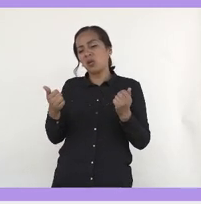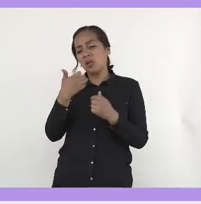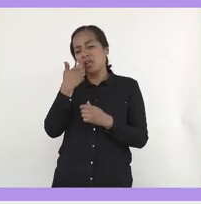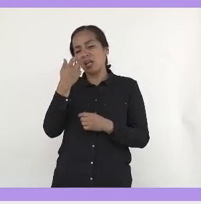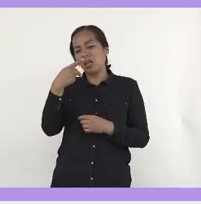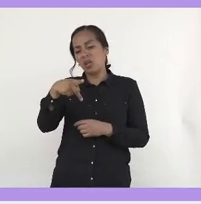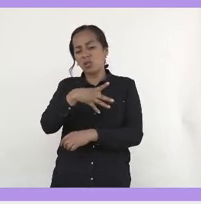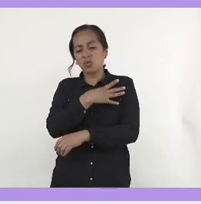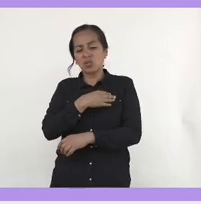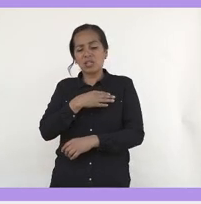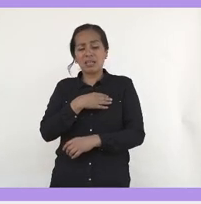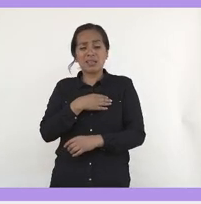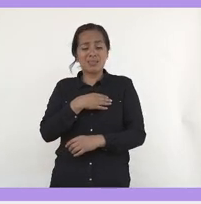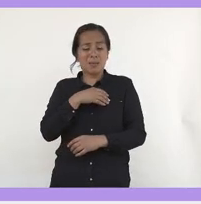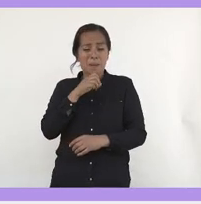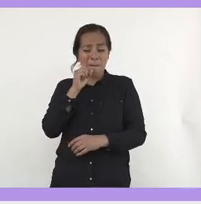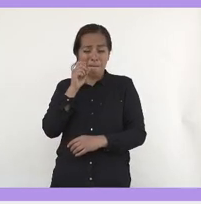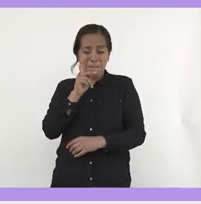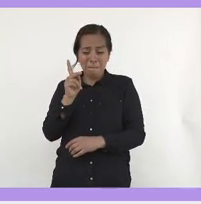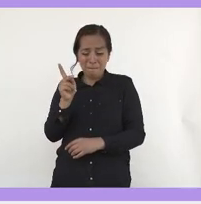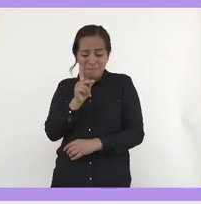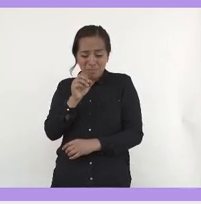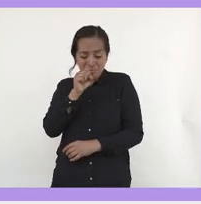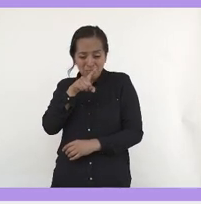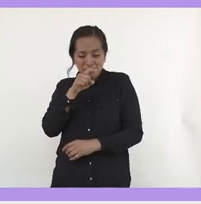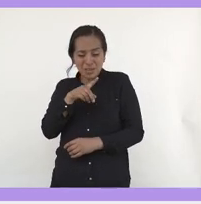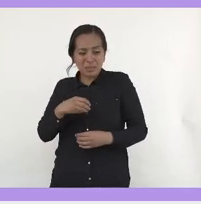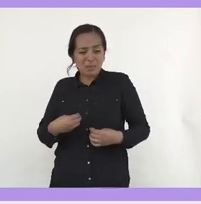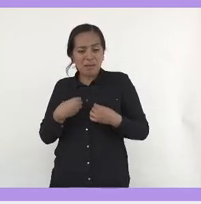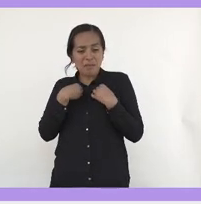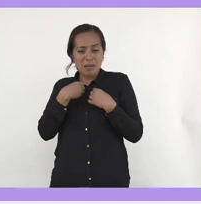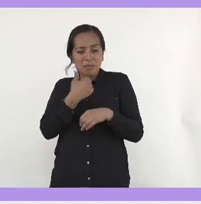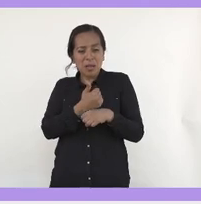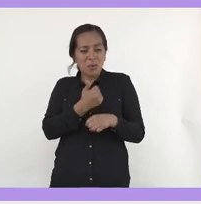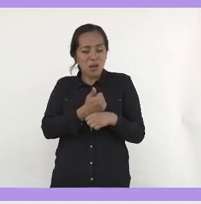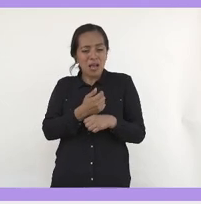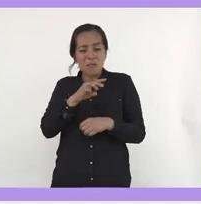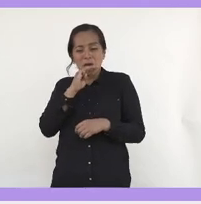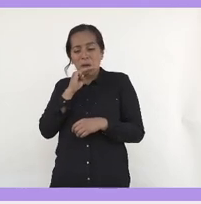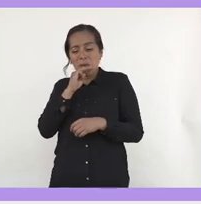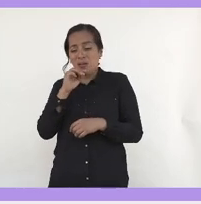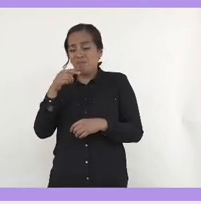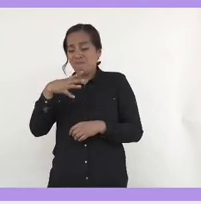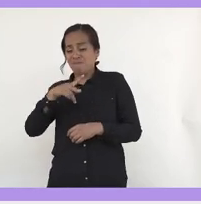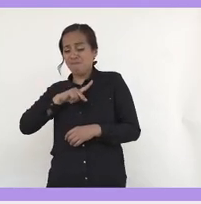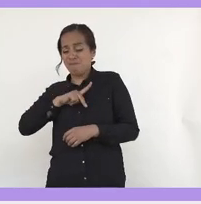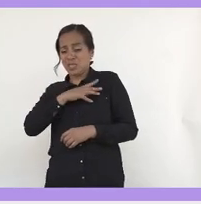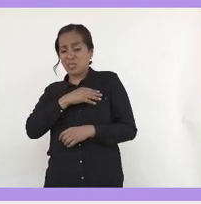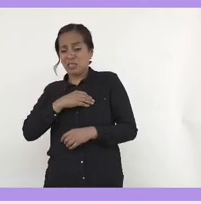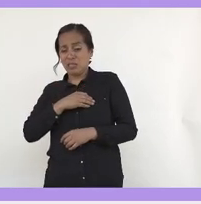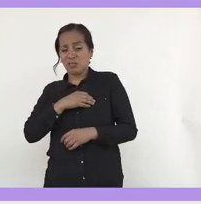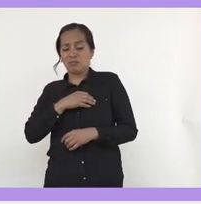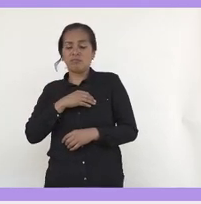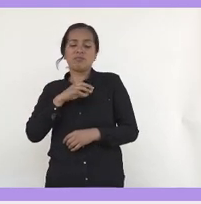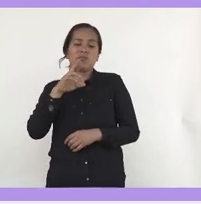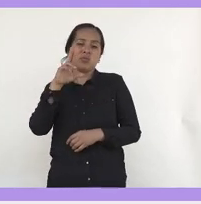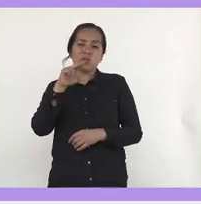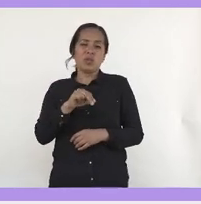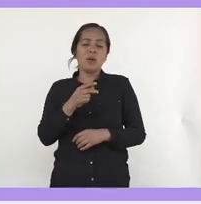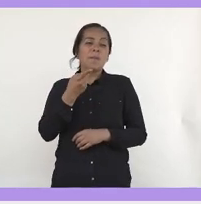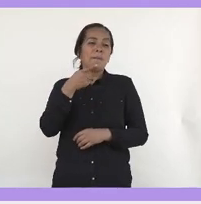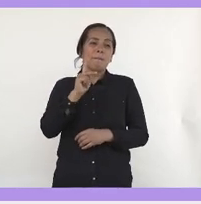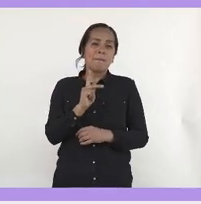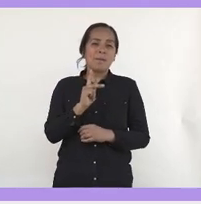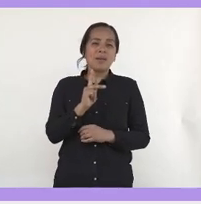tus hijas tengan la vida que tuvieron ni mis abuelas Ni mi madre pero es una realidad